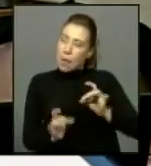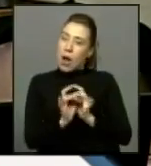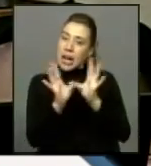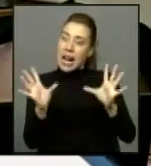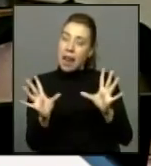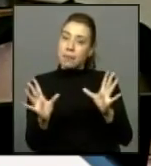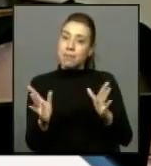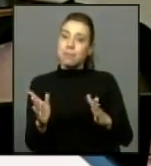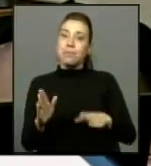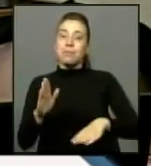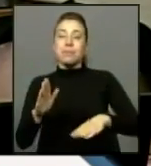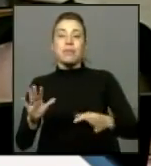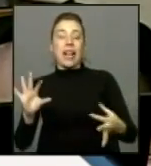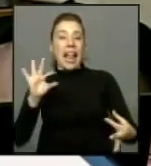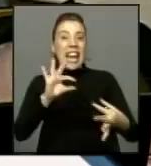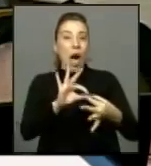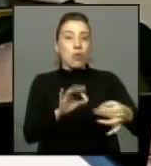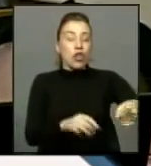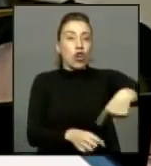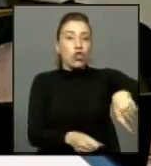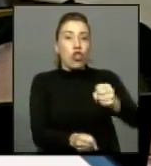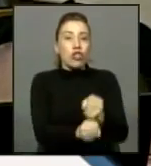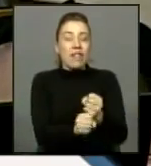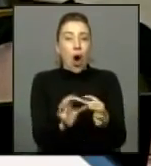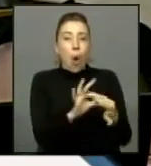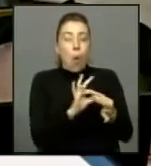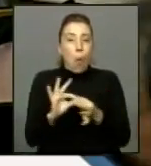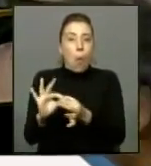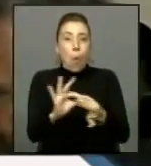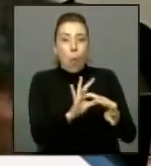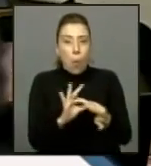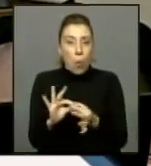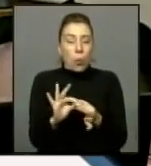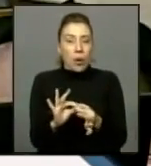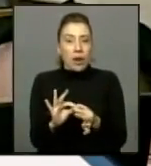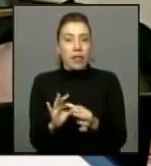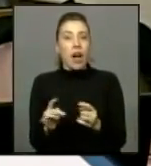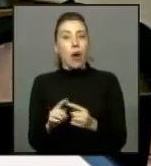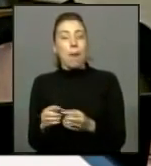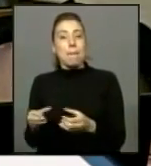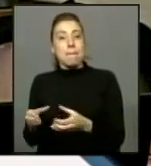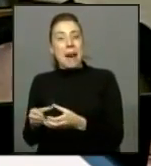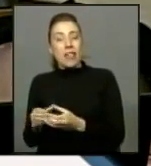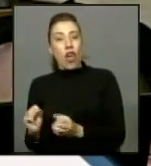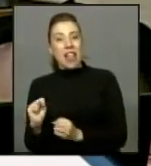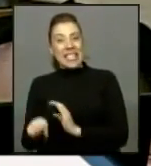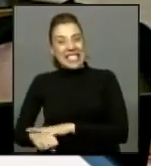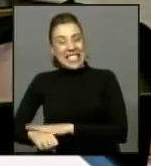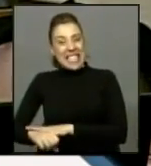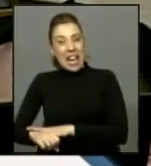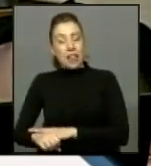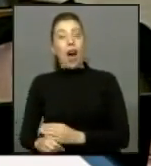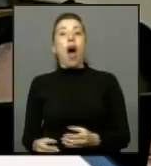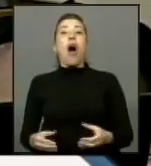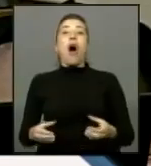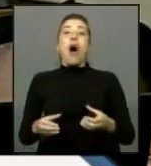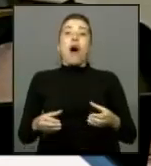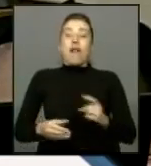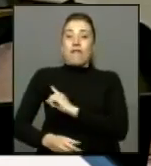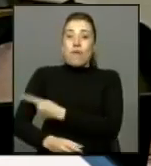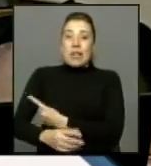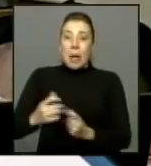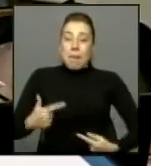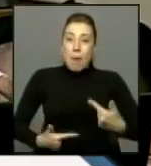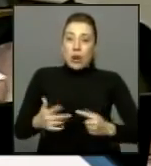la alianza entre los y las trabajadoras, con las bases de los partidos de la izquierda, con las fuerzas políticas que estamos emergiendo,